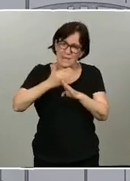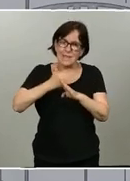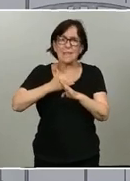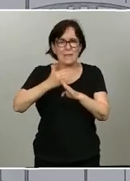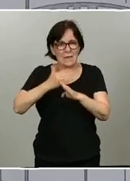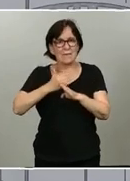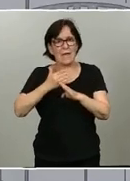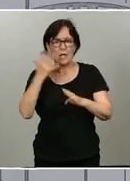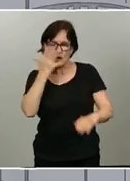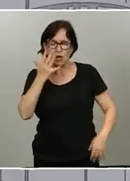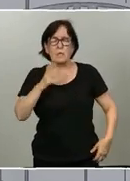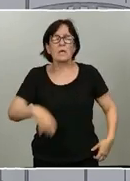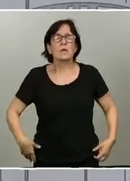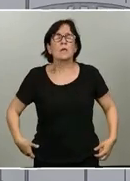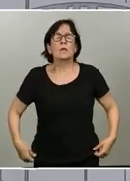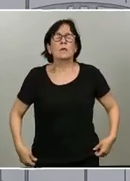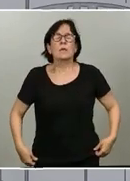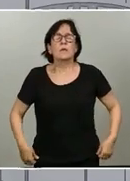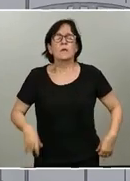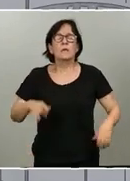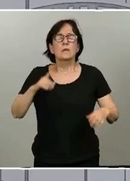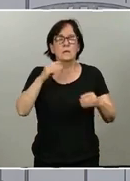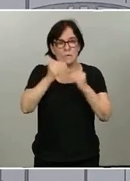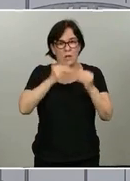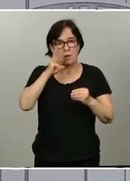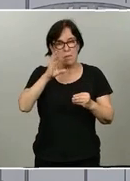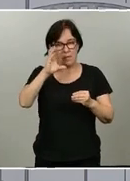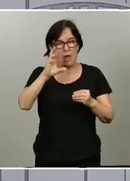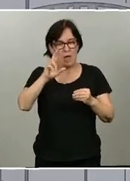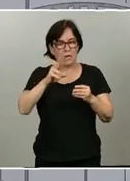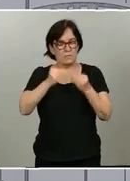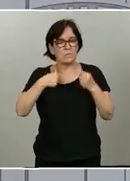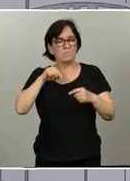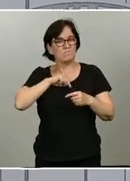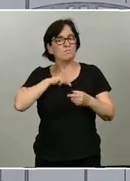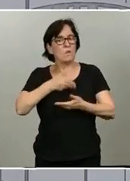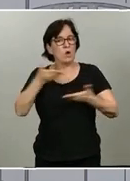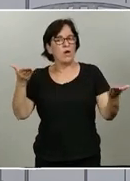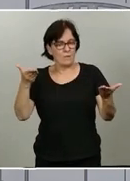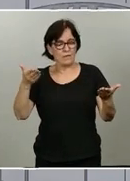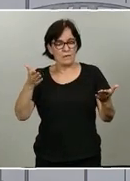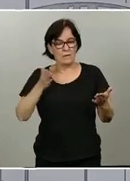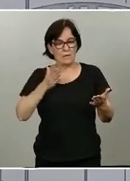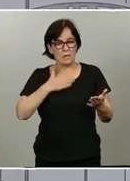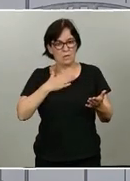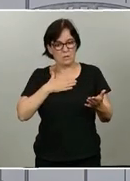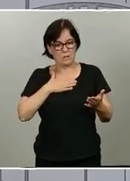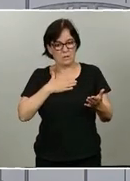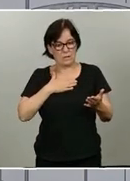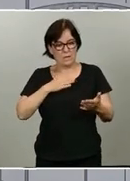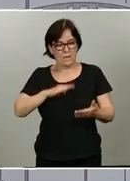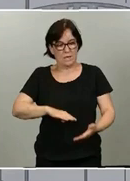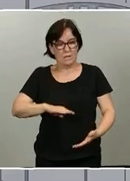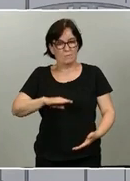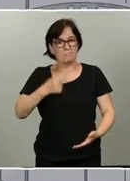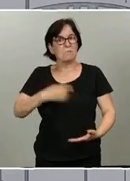manteniendo un número de pcr es muy importante lo que nos da una cierta confianza en el que nuestra caben en que nuestra capacidad de detección precoz